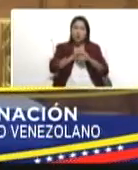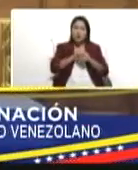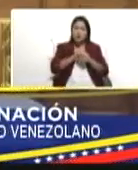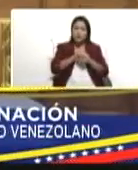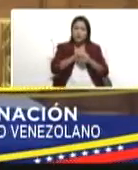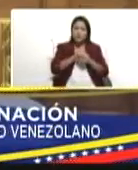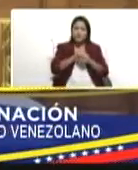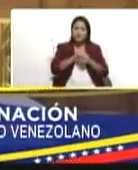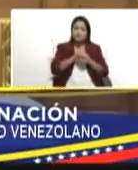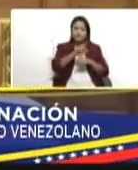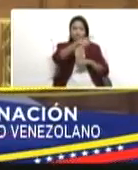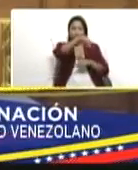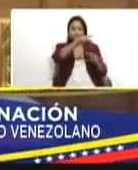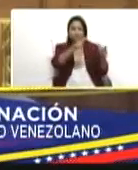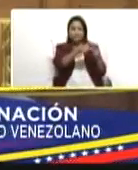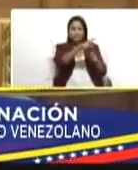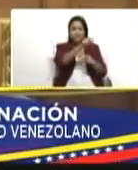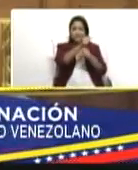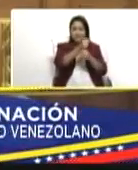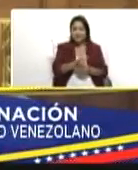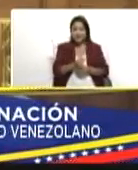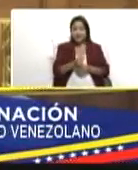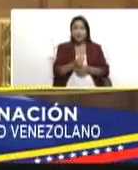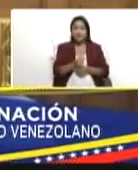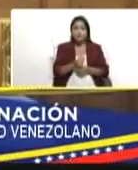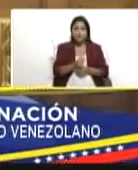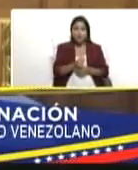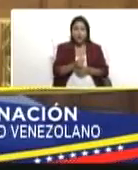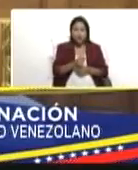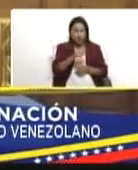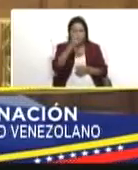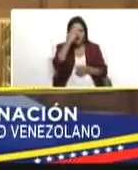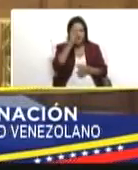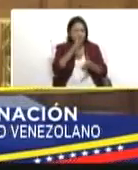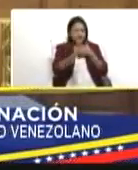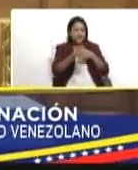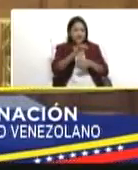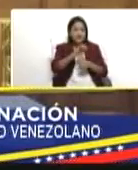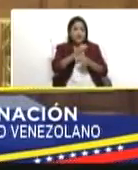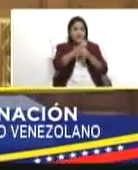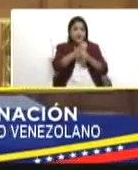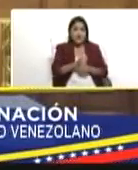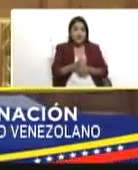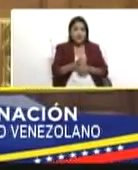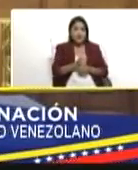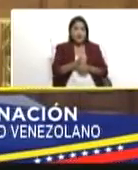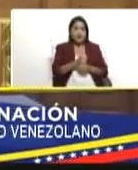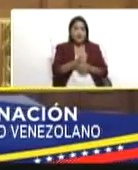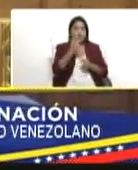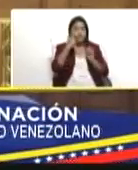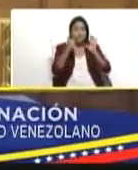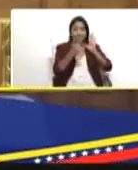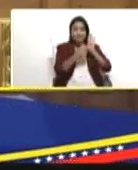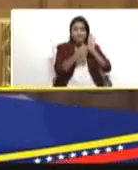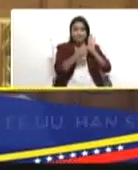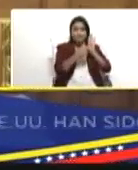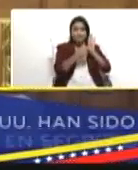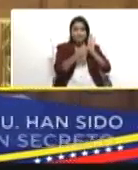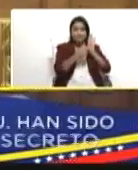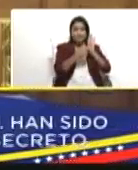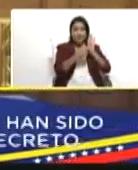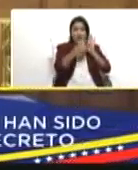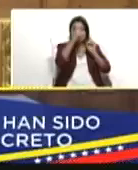están esperando Jorge Tú sabes que están esperando esto habían